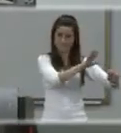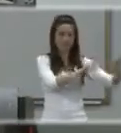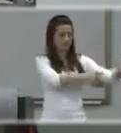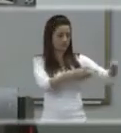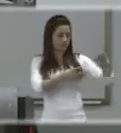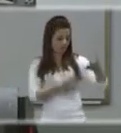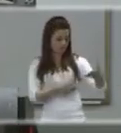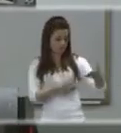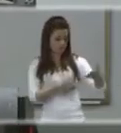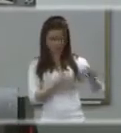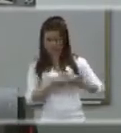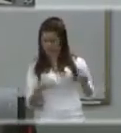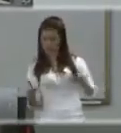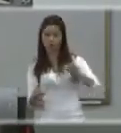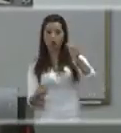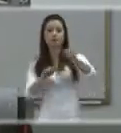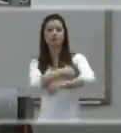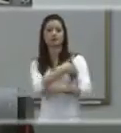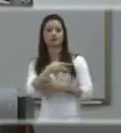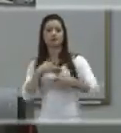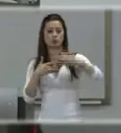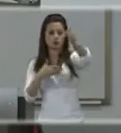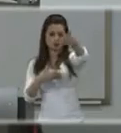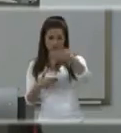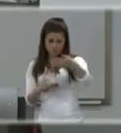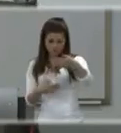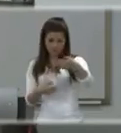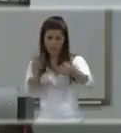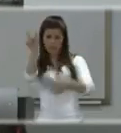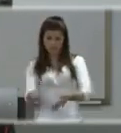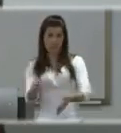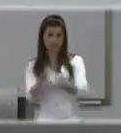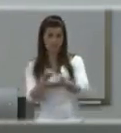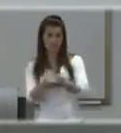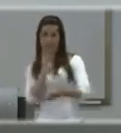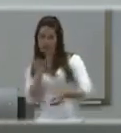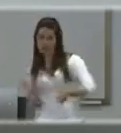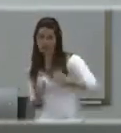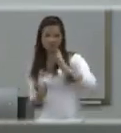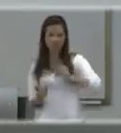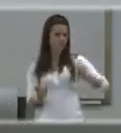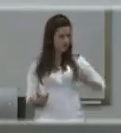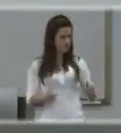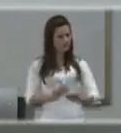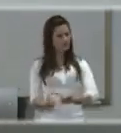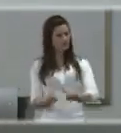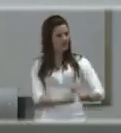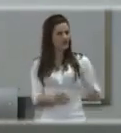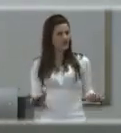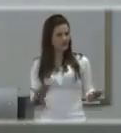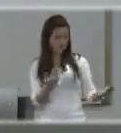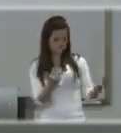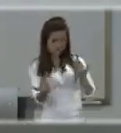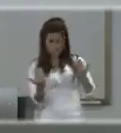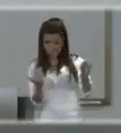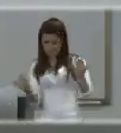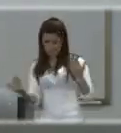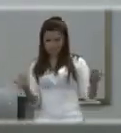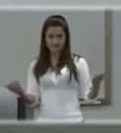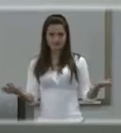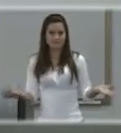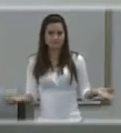de Salud hace otra clasificación, ¿sí? Entonces, aunque hay esfuerzos ahorita iniciales de empezar a hacer comparabilidad de cifras,